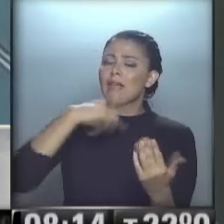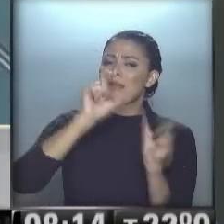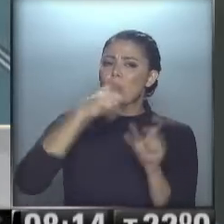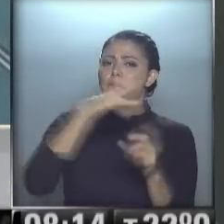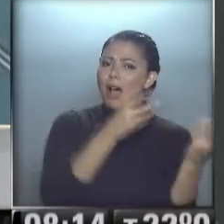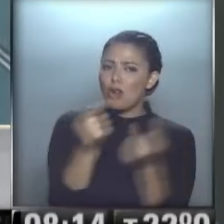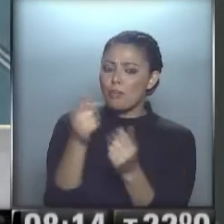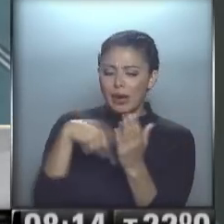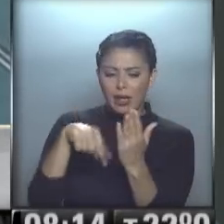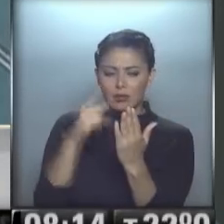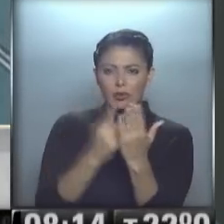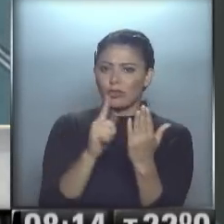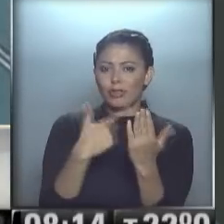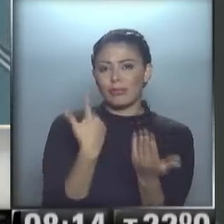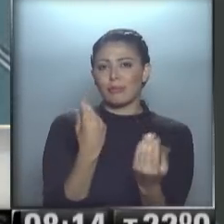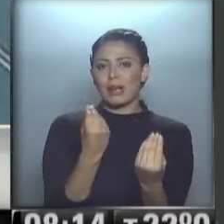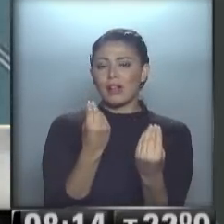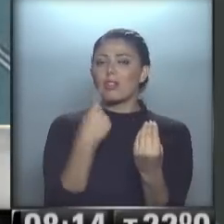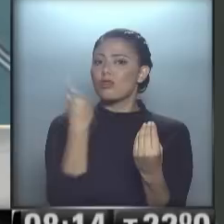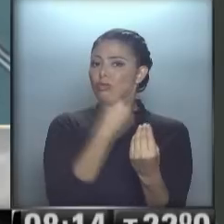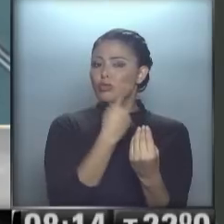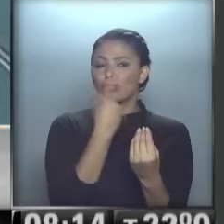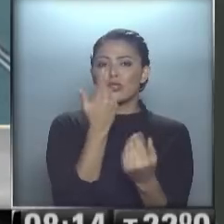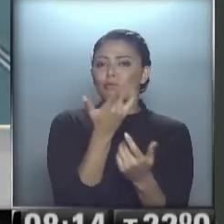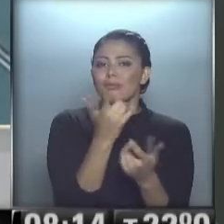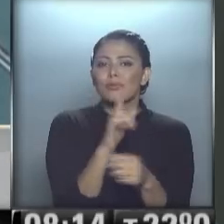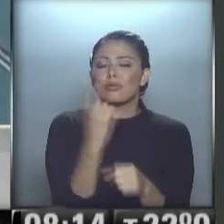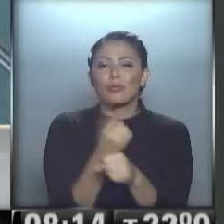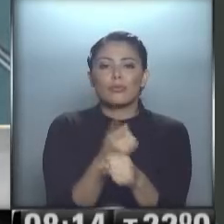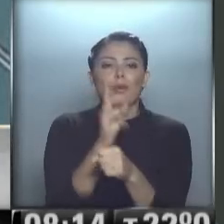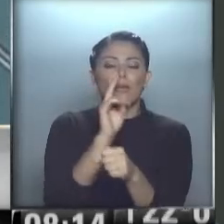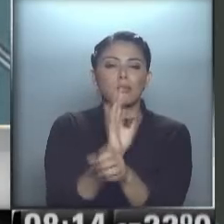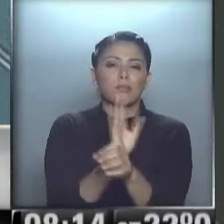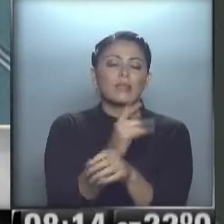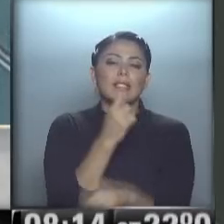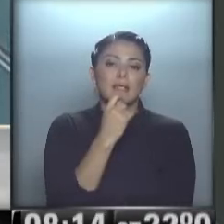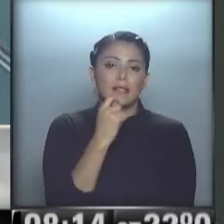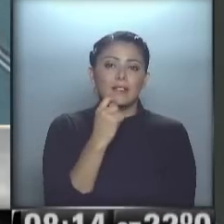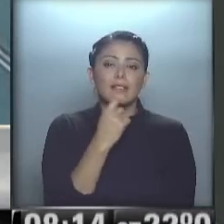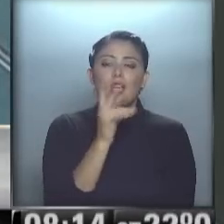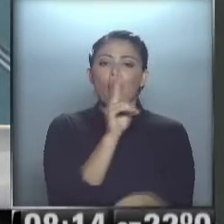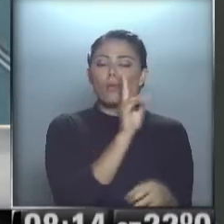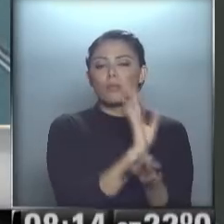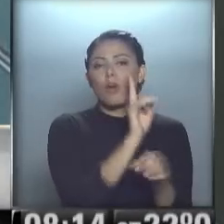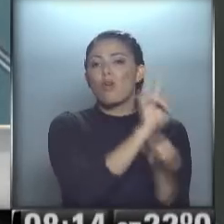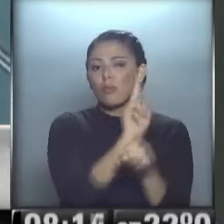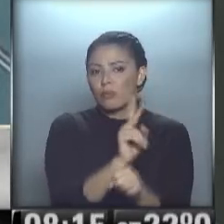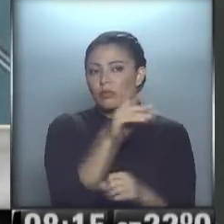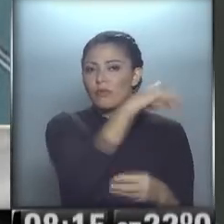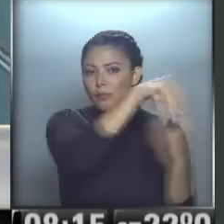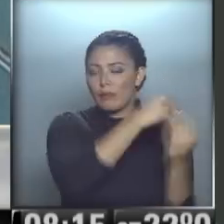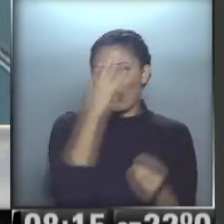relativa o sea no nos sirve a nosotros proteger eh Para proteger el ingreso Y el poder adquisitivo de las